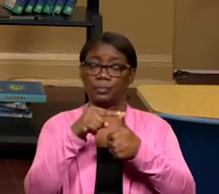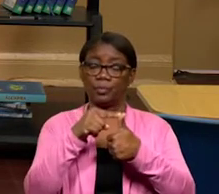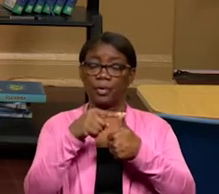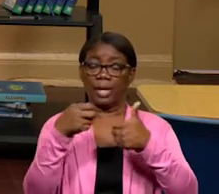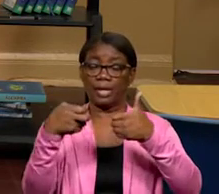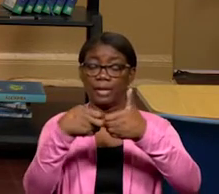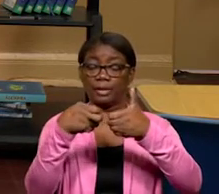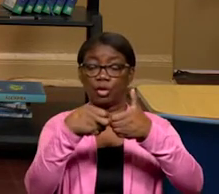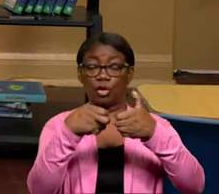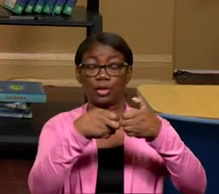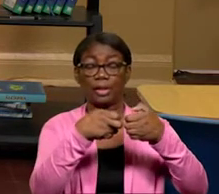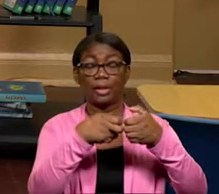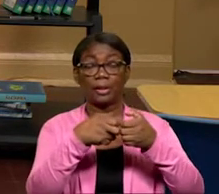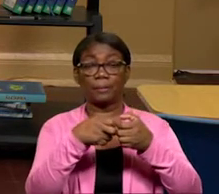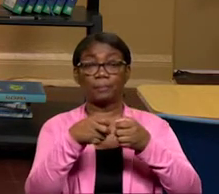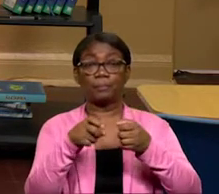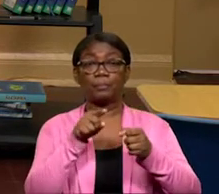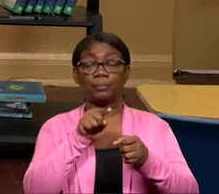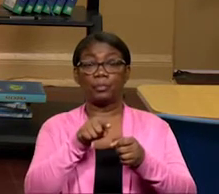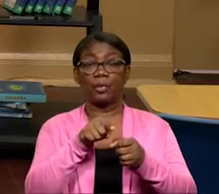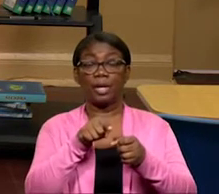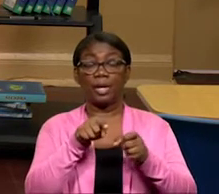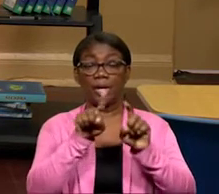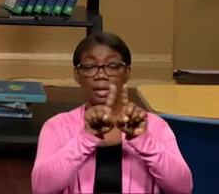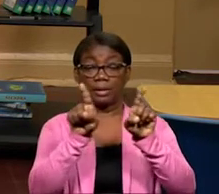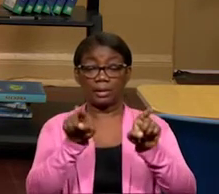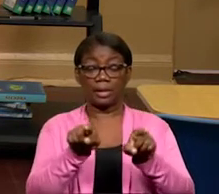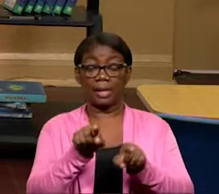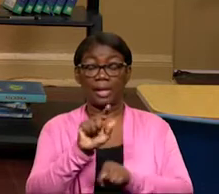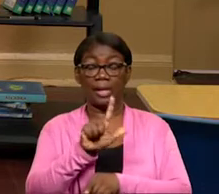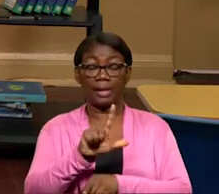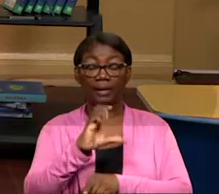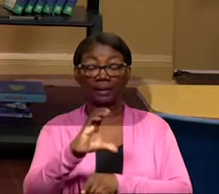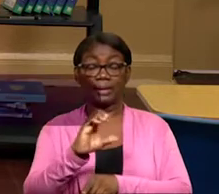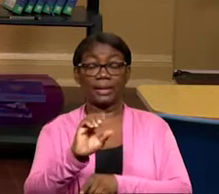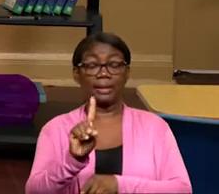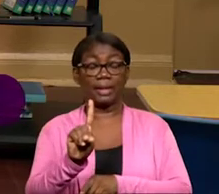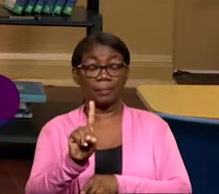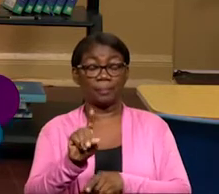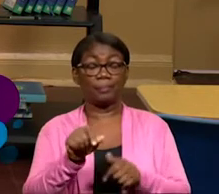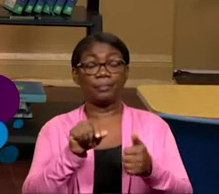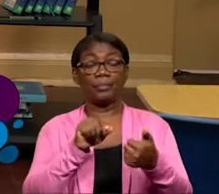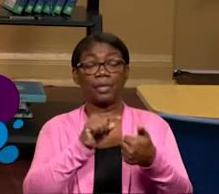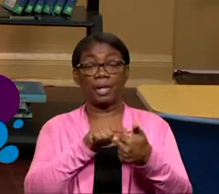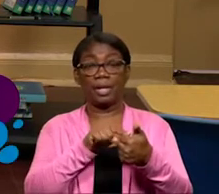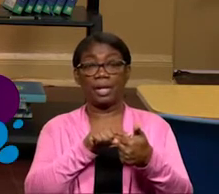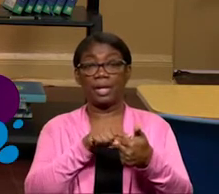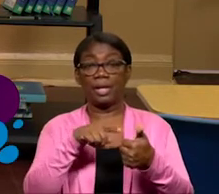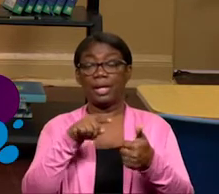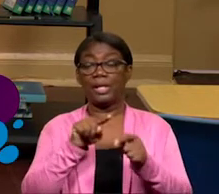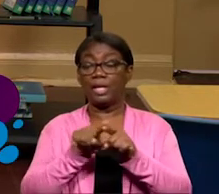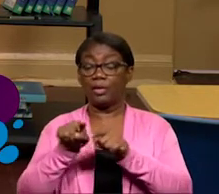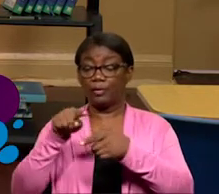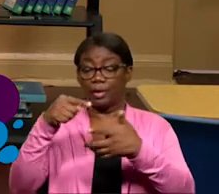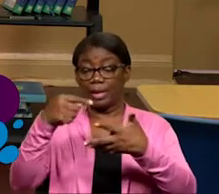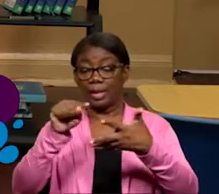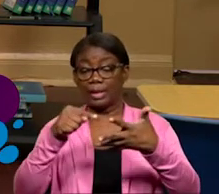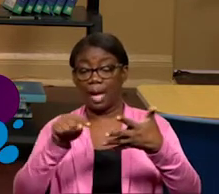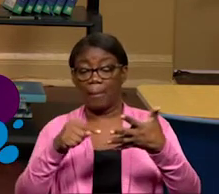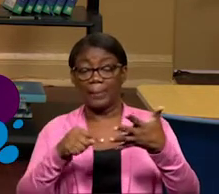eléctricos, electrónicos de dichas tecnologías. Además, hablamos de las partes que